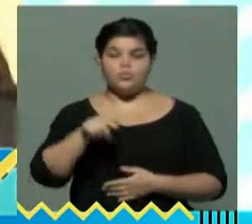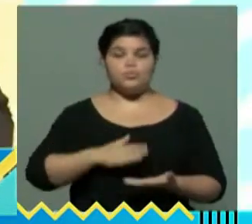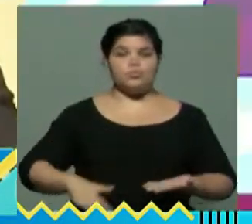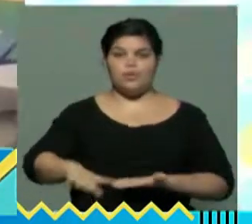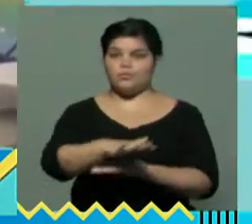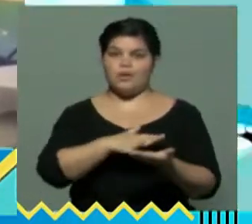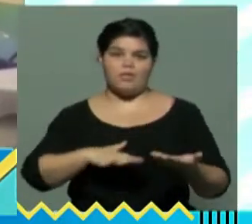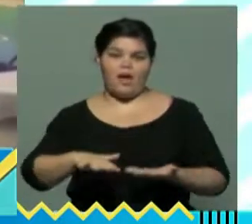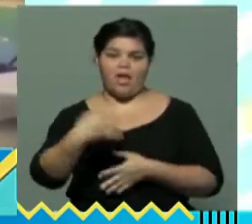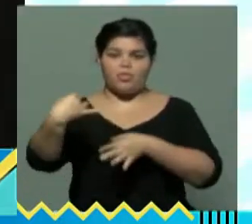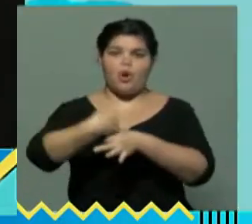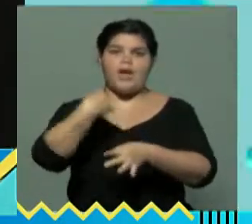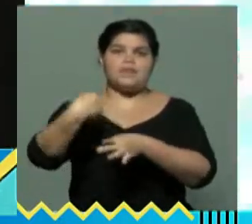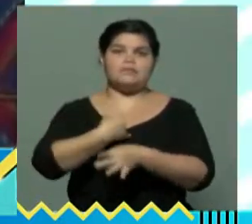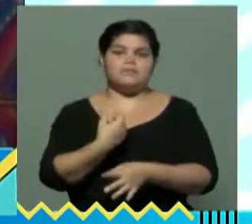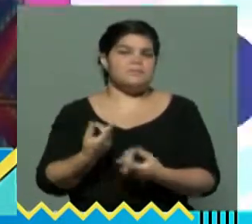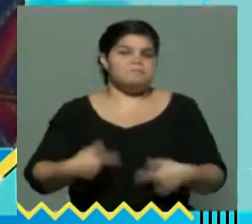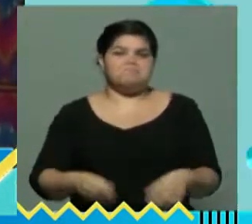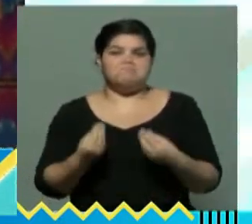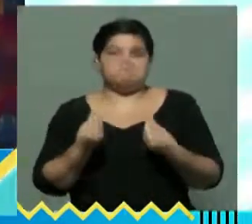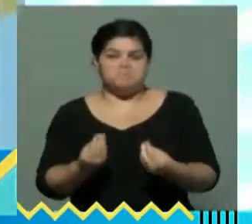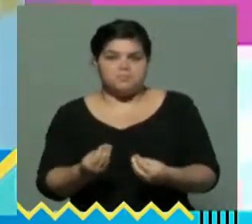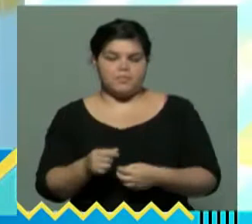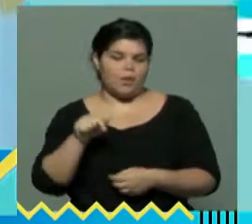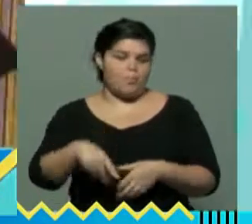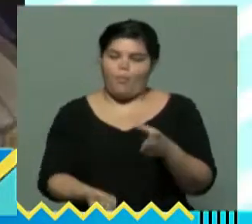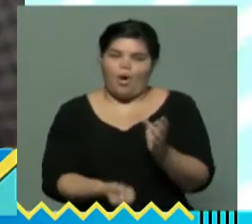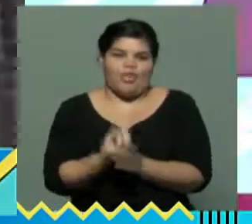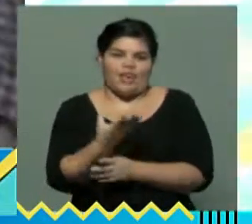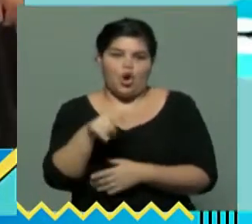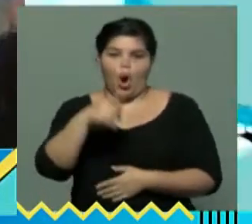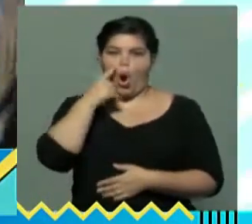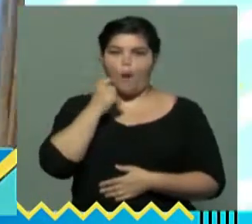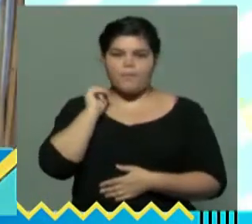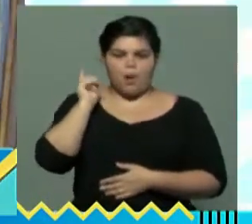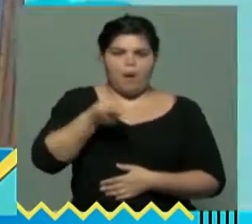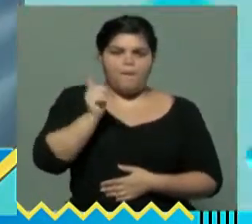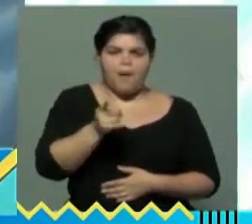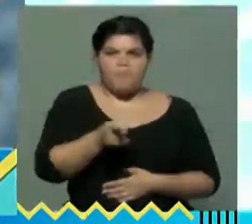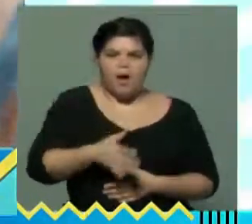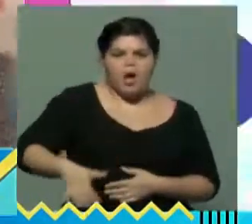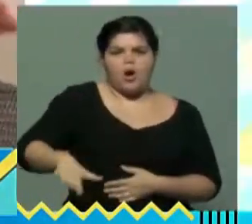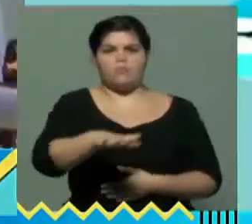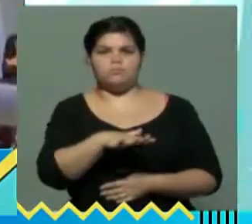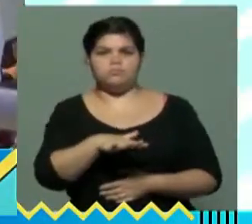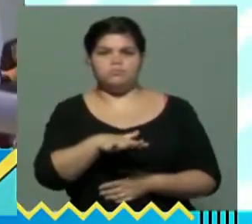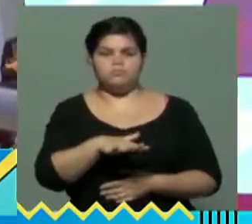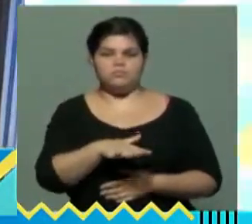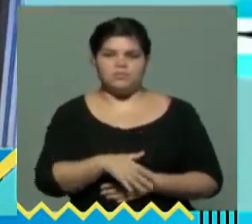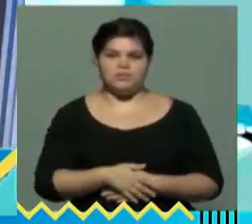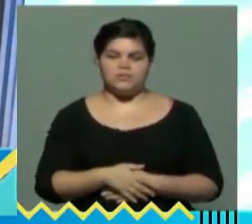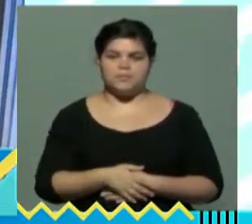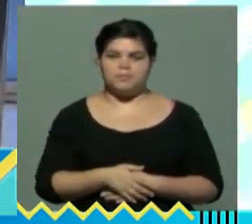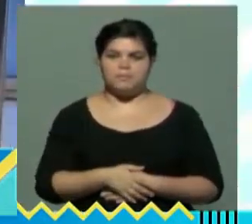nos enseñó que, digamos, en la modernidad, ¿no?, que el hombre había nacido para dominar la naturaleza y dominar los seres